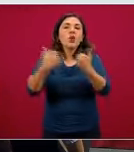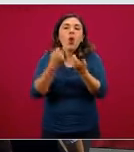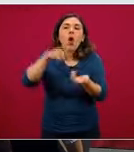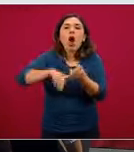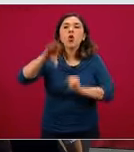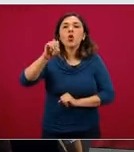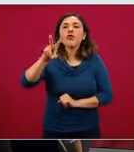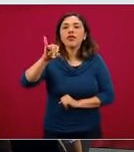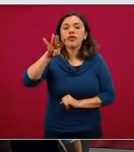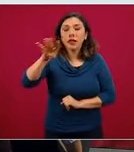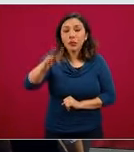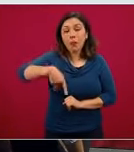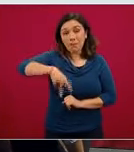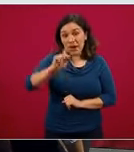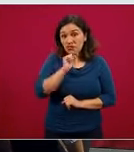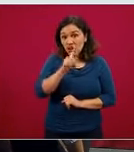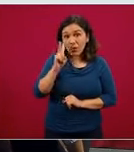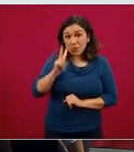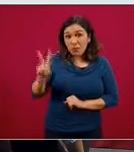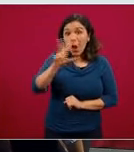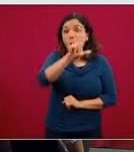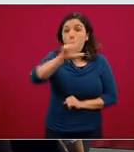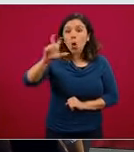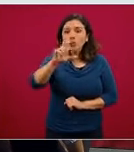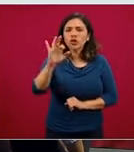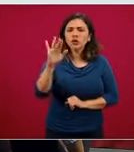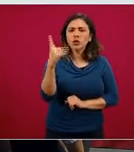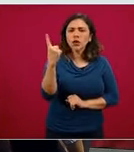COVID-19, pero a la vez también